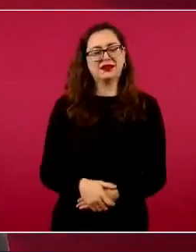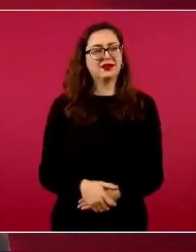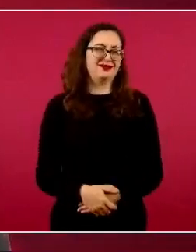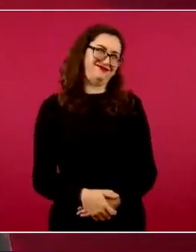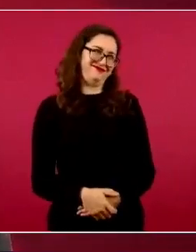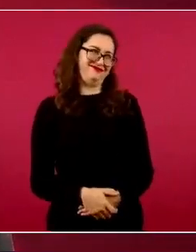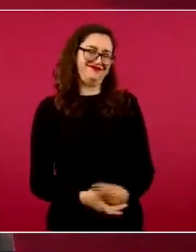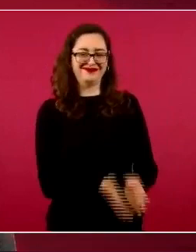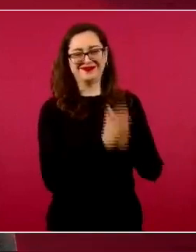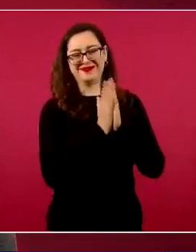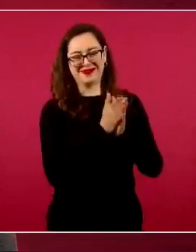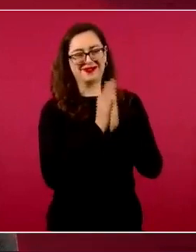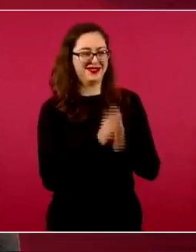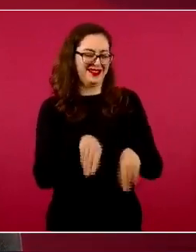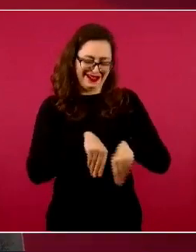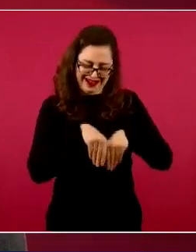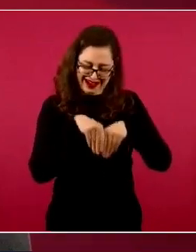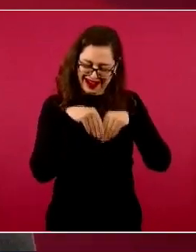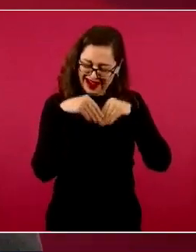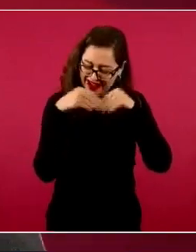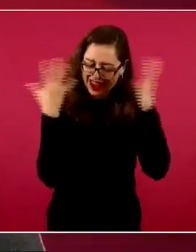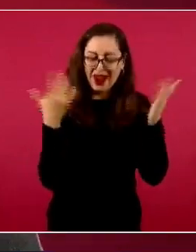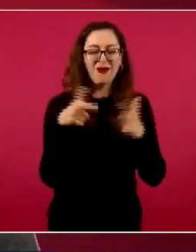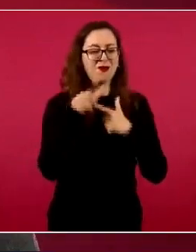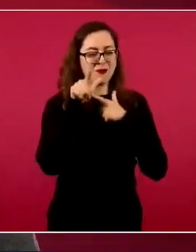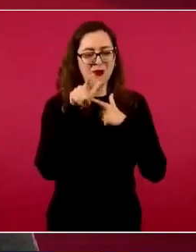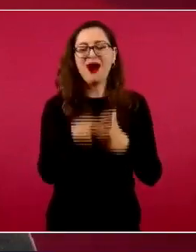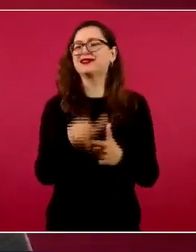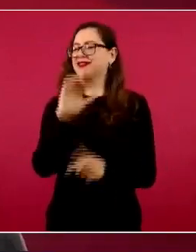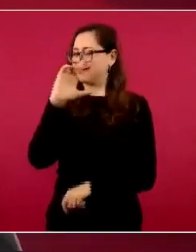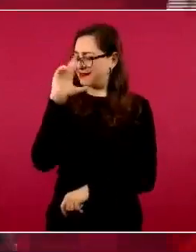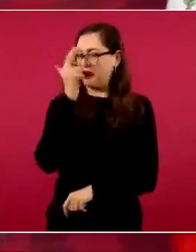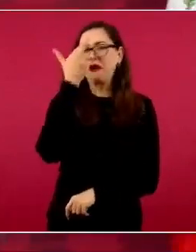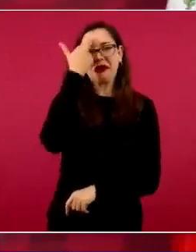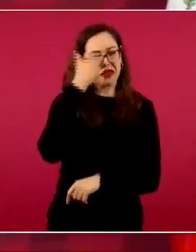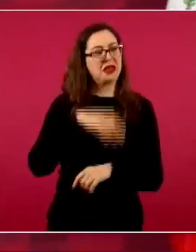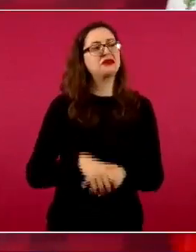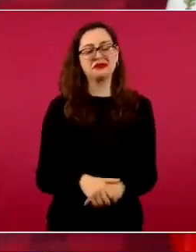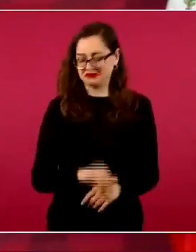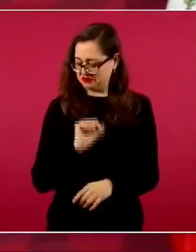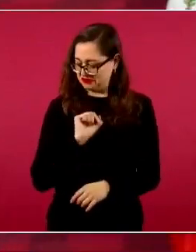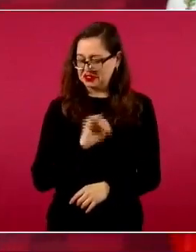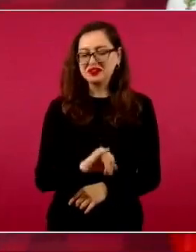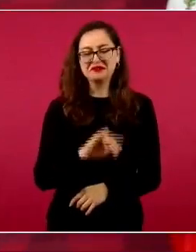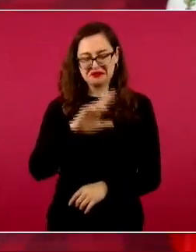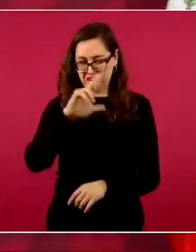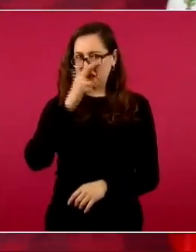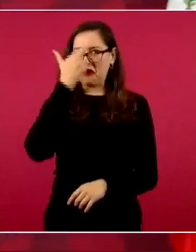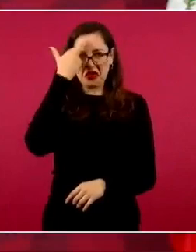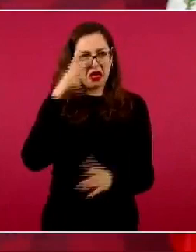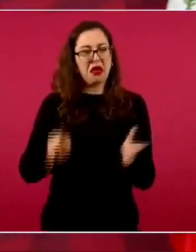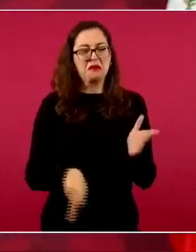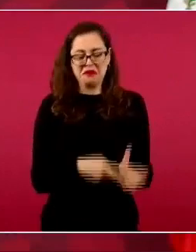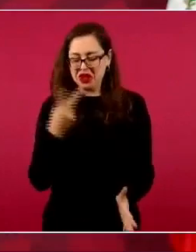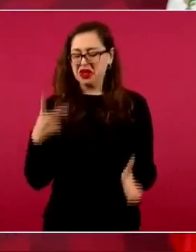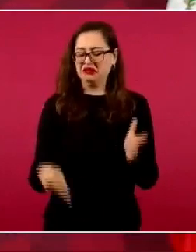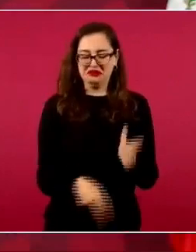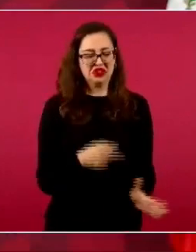a echar la culpa? Yo no voy a estar recordando lo que sucedió. ¿Sí? Estaría